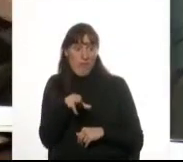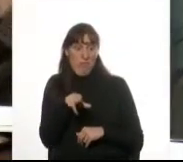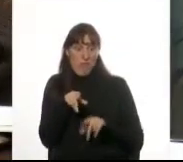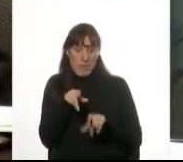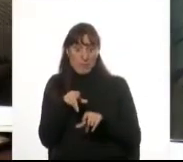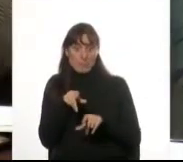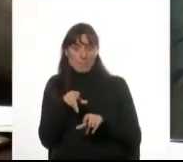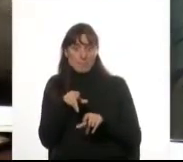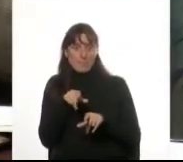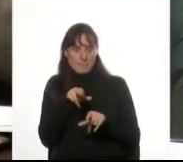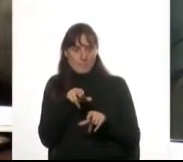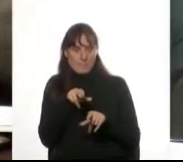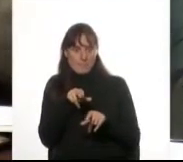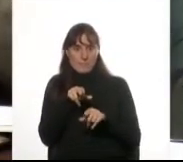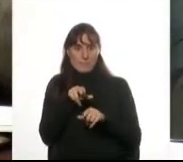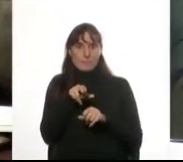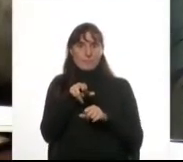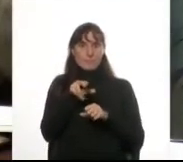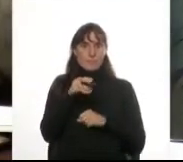el paso.